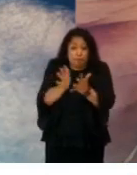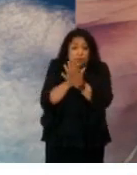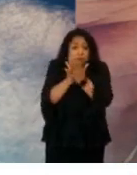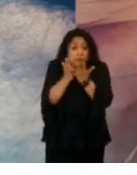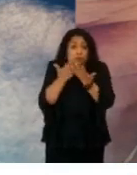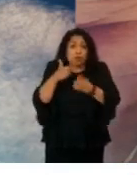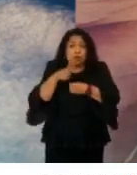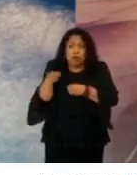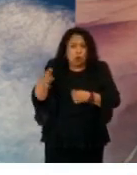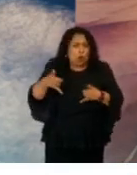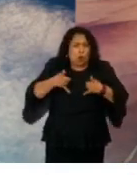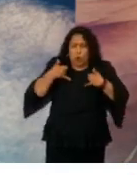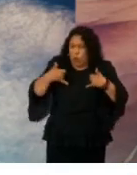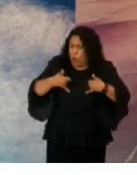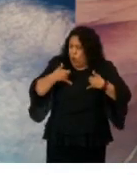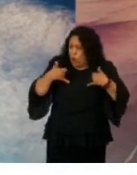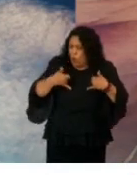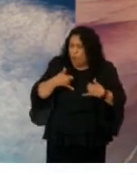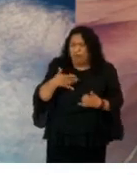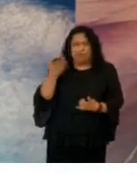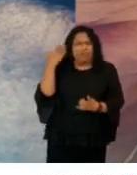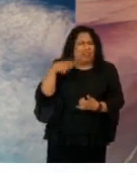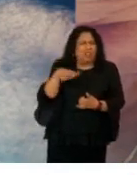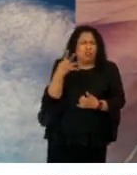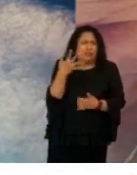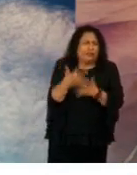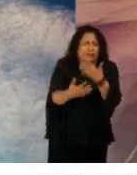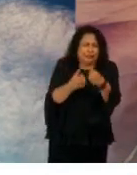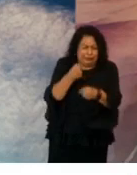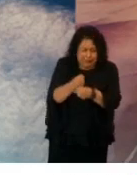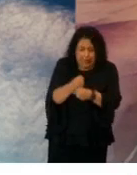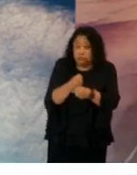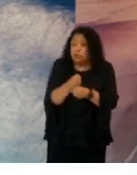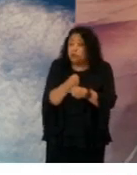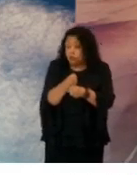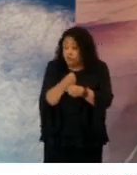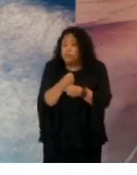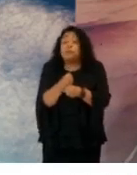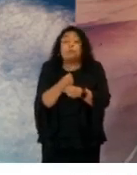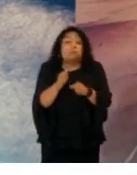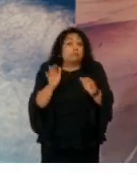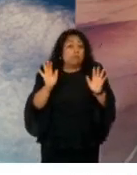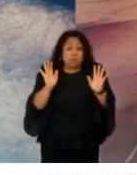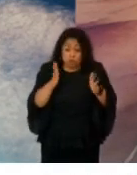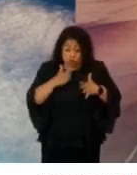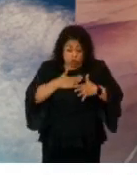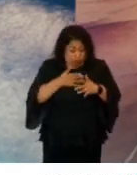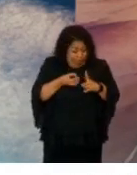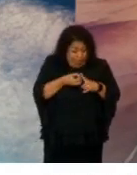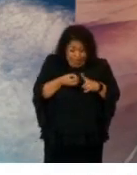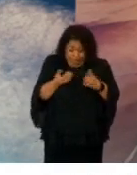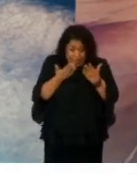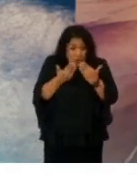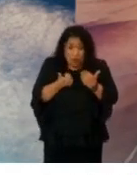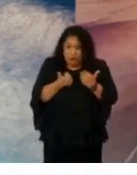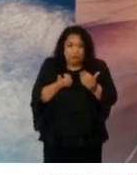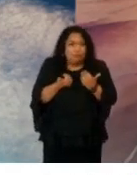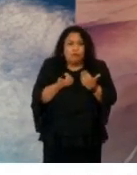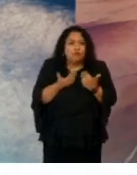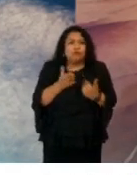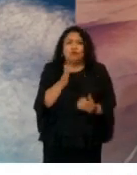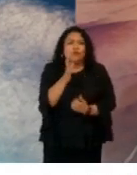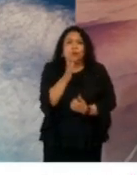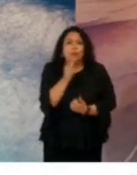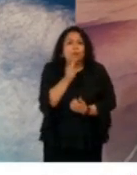joven, estoy hablando de 14, 15 años. ¿Sí? Entonces, si uno no está organizado, no es